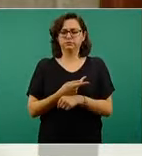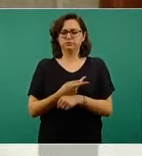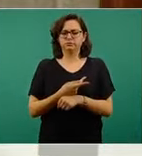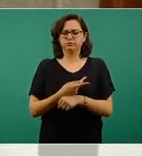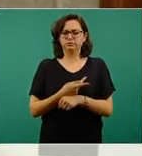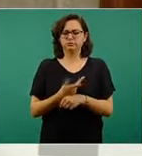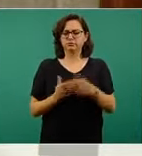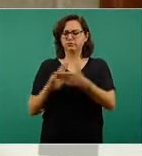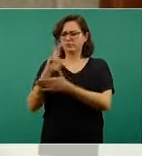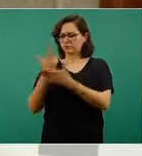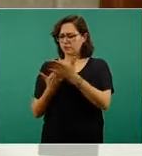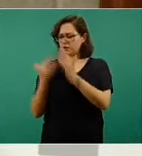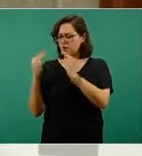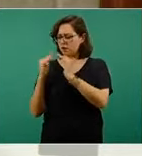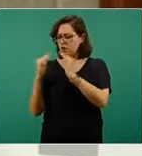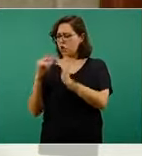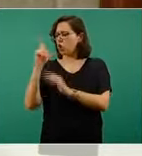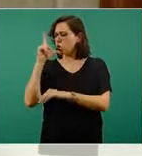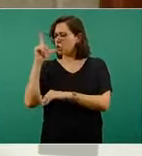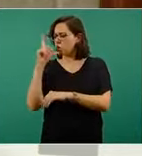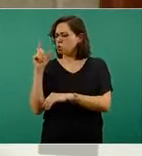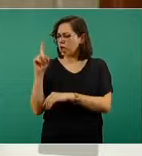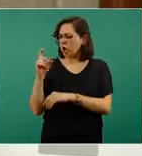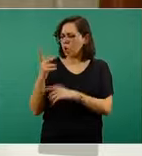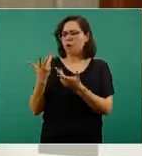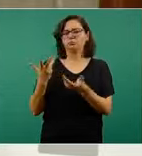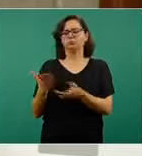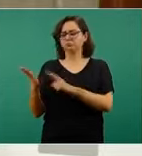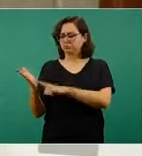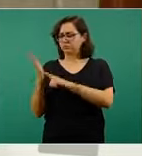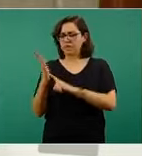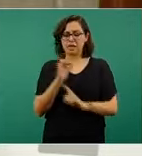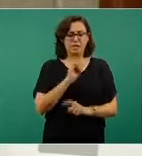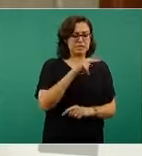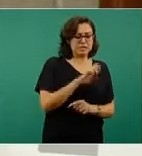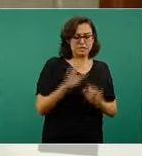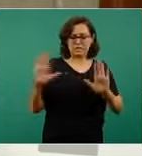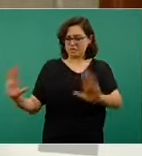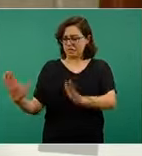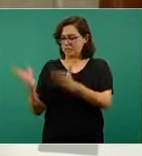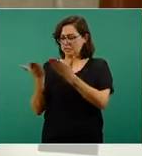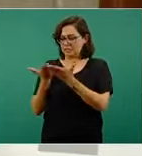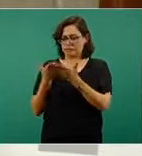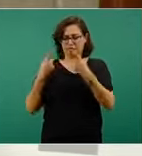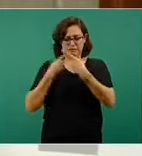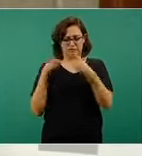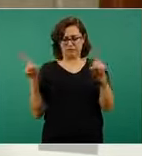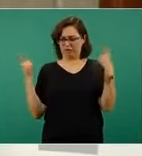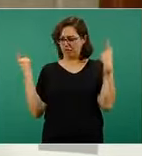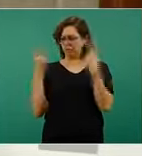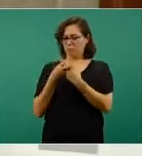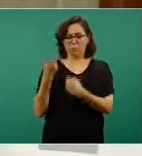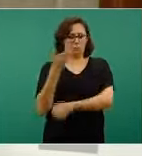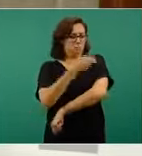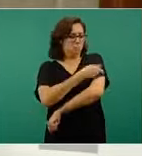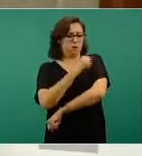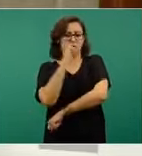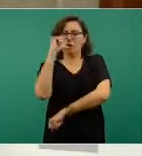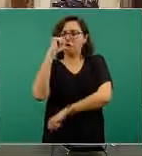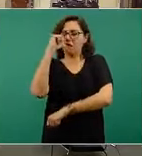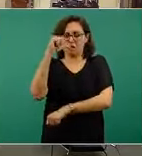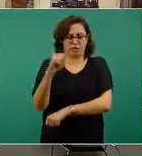porque están rentando en el lugar en donde están viviendo ahorita, no los llegan a vacunar. Entonces, ya después de ser